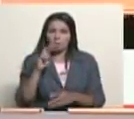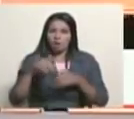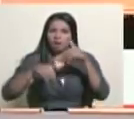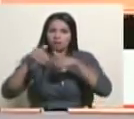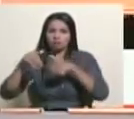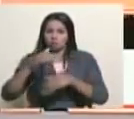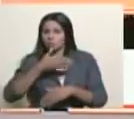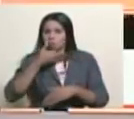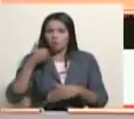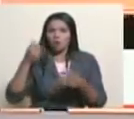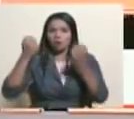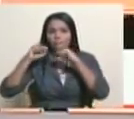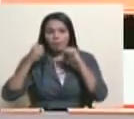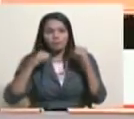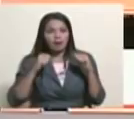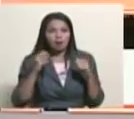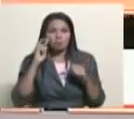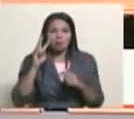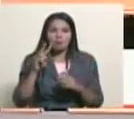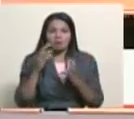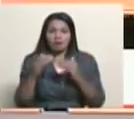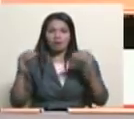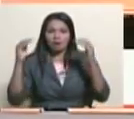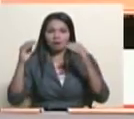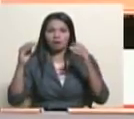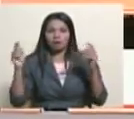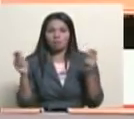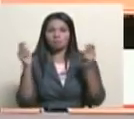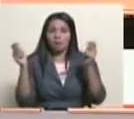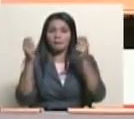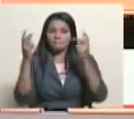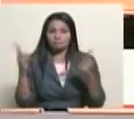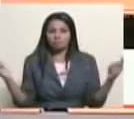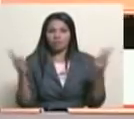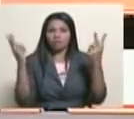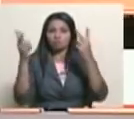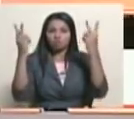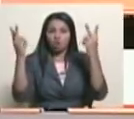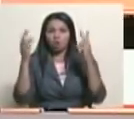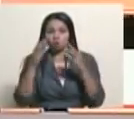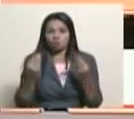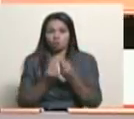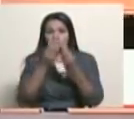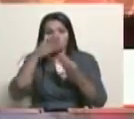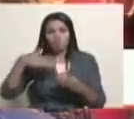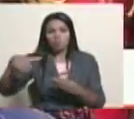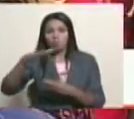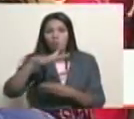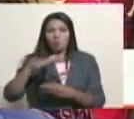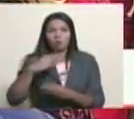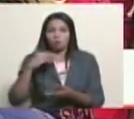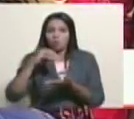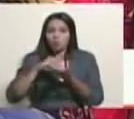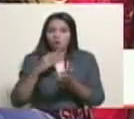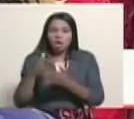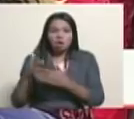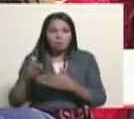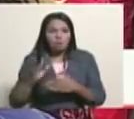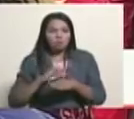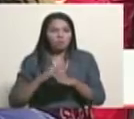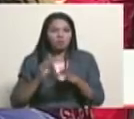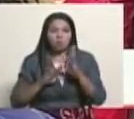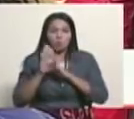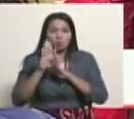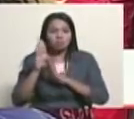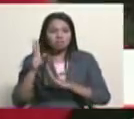los mejores y prepararnos para otro gran triunfo electoral junto a nuestro pueblo, en las condiciones que nos toque, porque esto es un